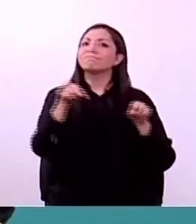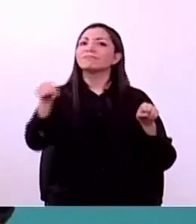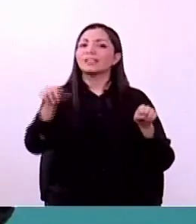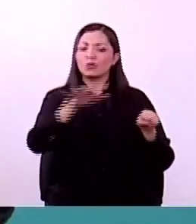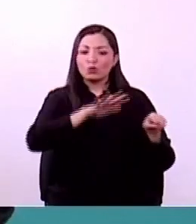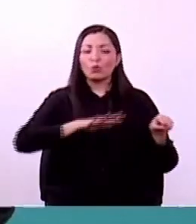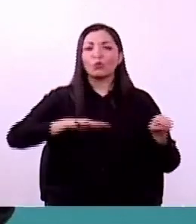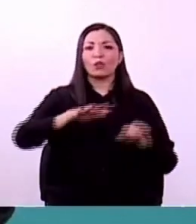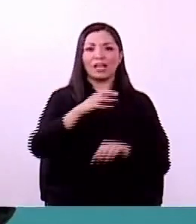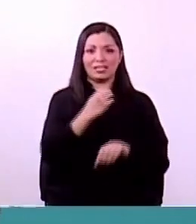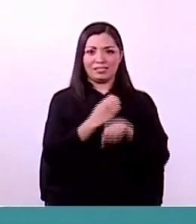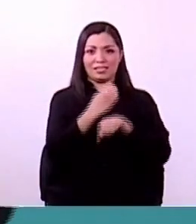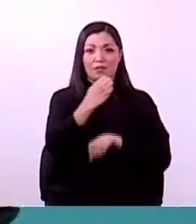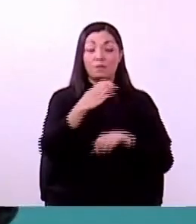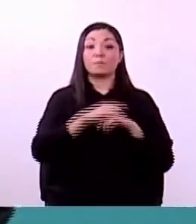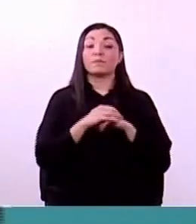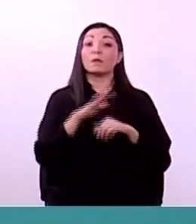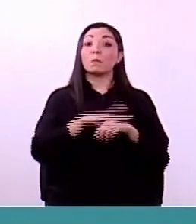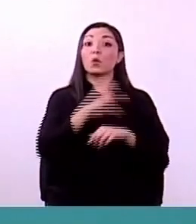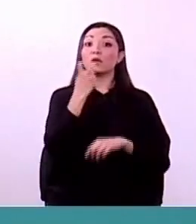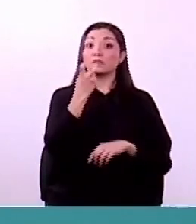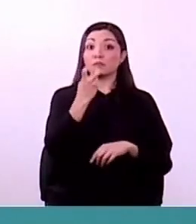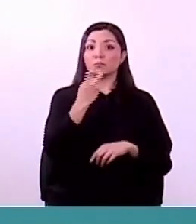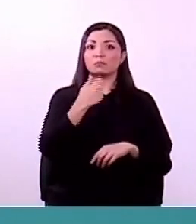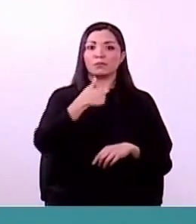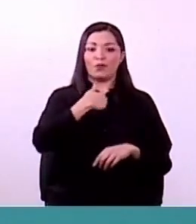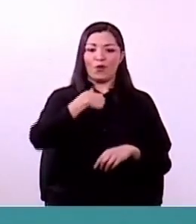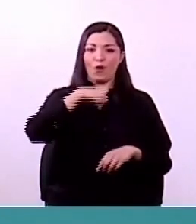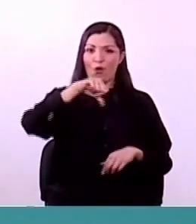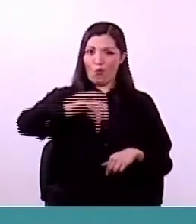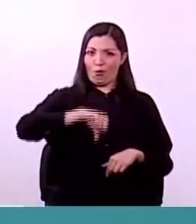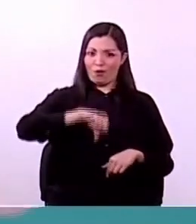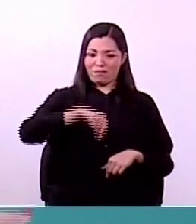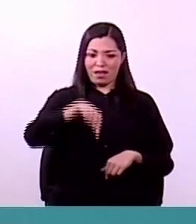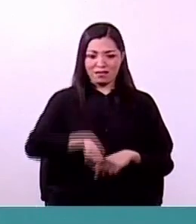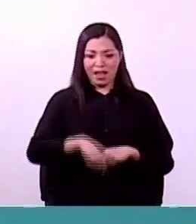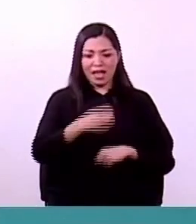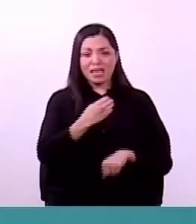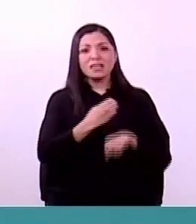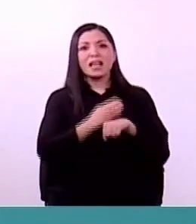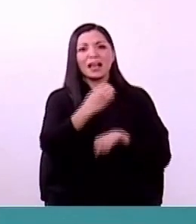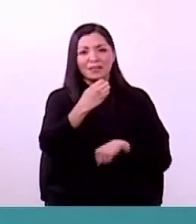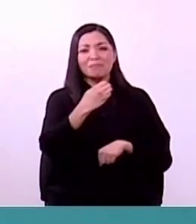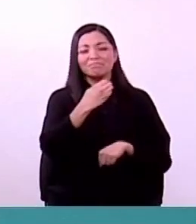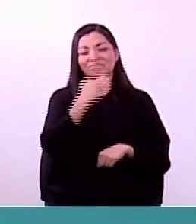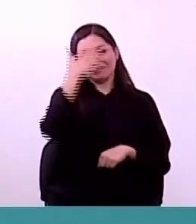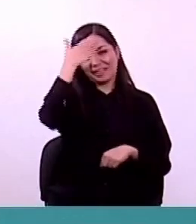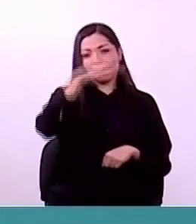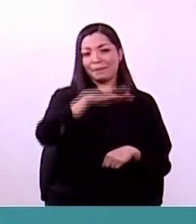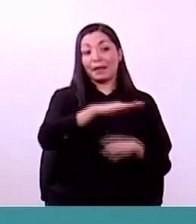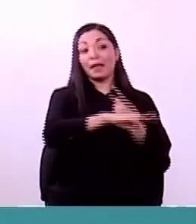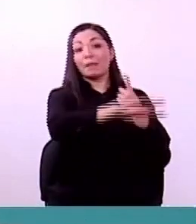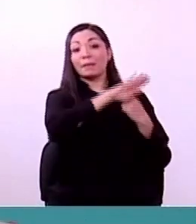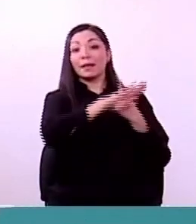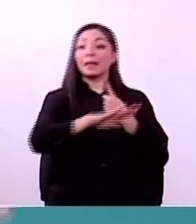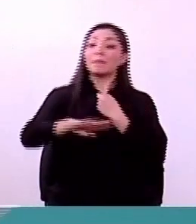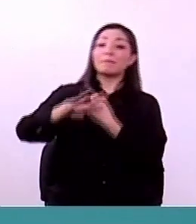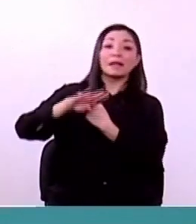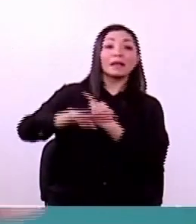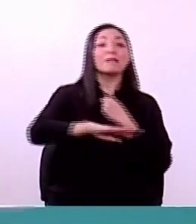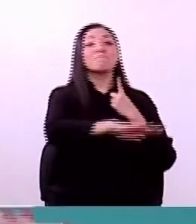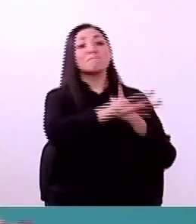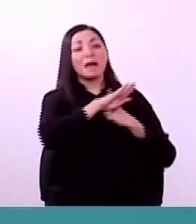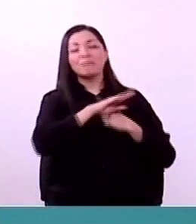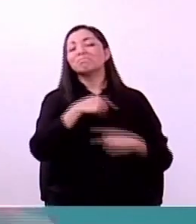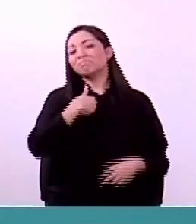que estamos hoy, como siempre, mis adversarios estarán atacando, pero su servidora, mientras ellos